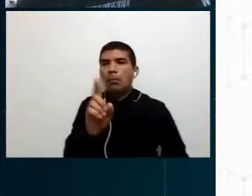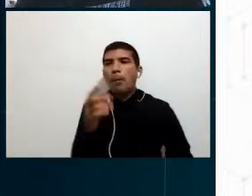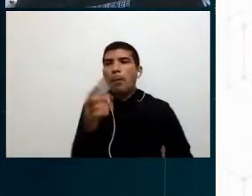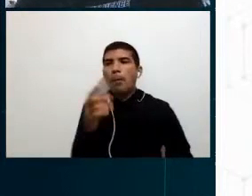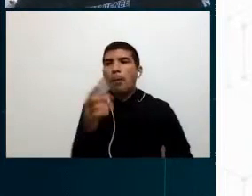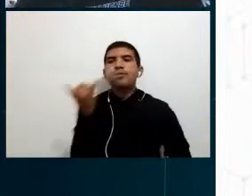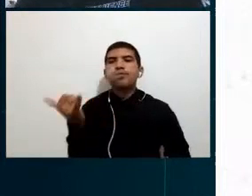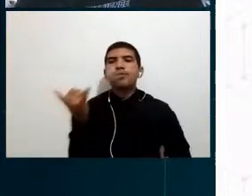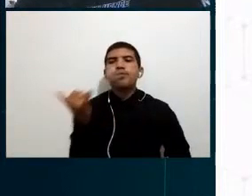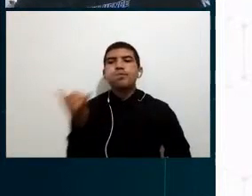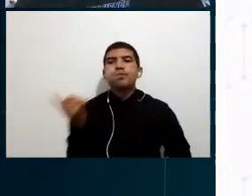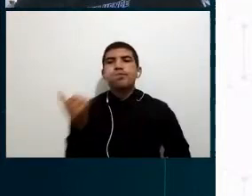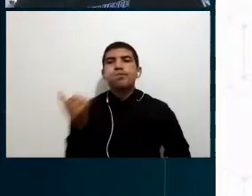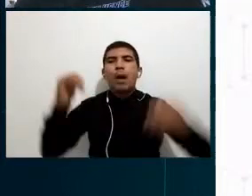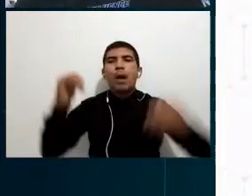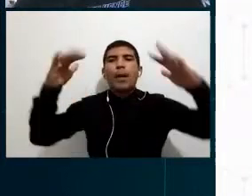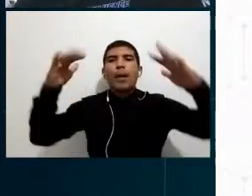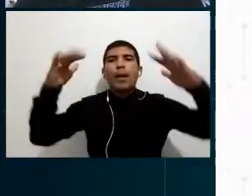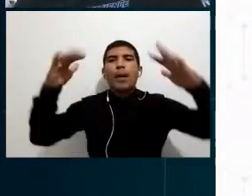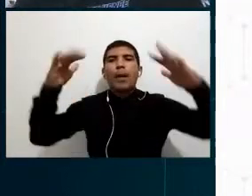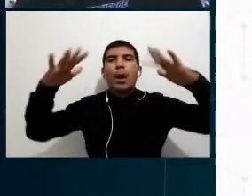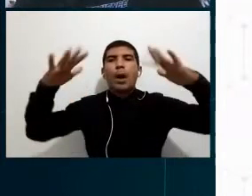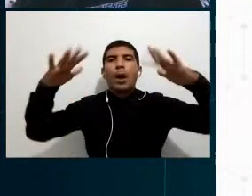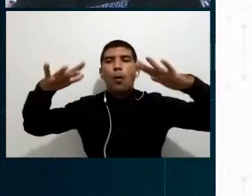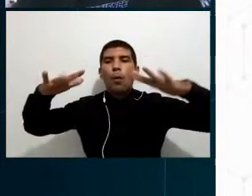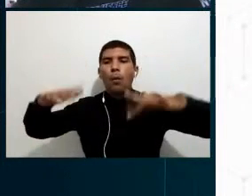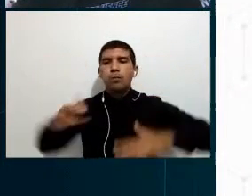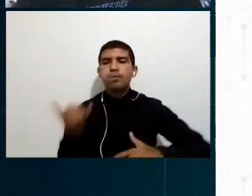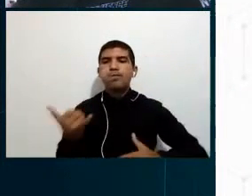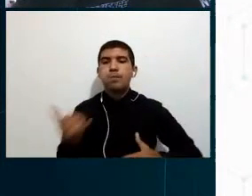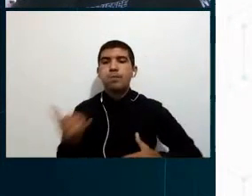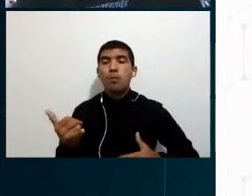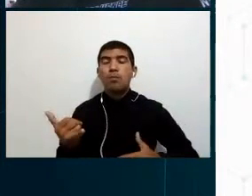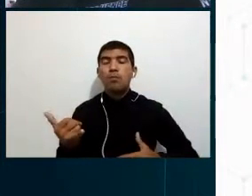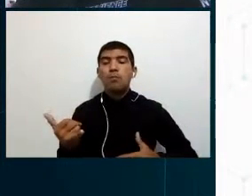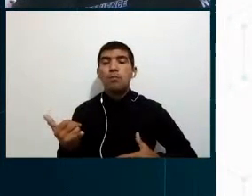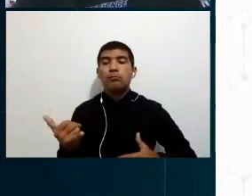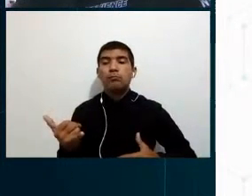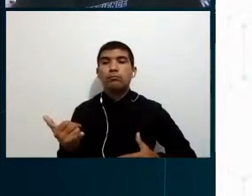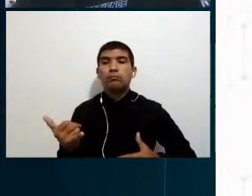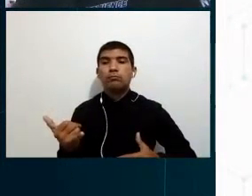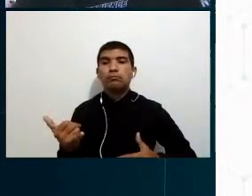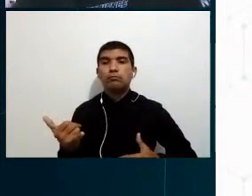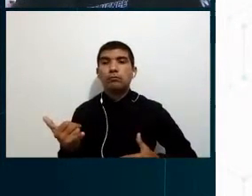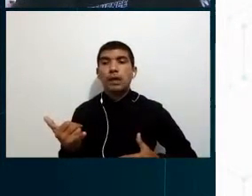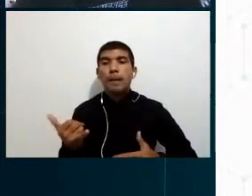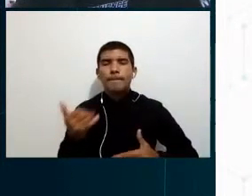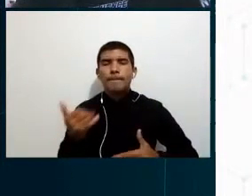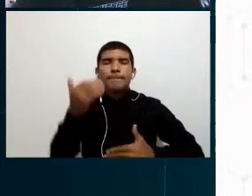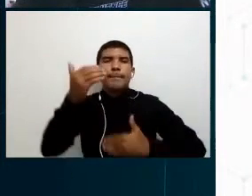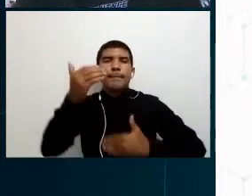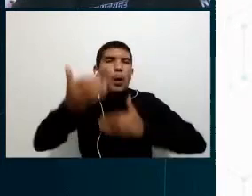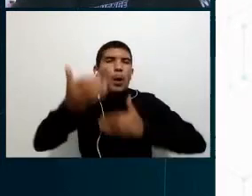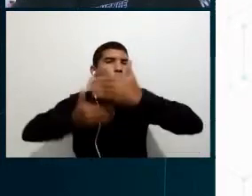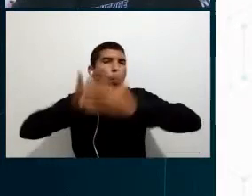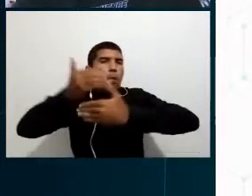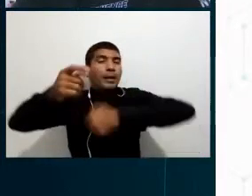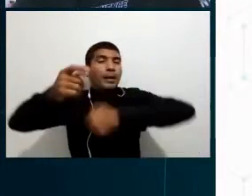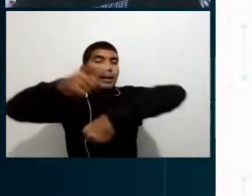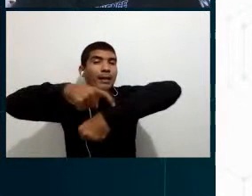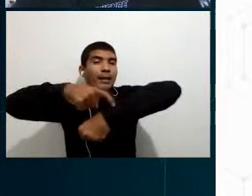gas, conforme por el tiempo de duración, él va subiendo hasta 10